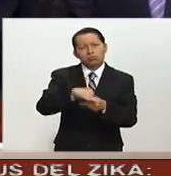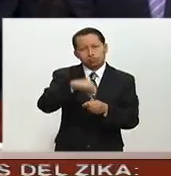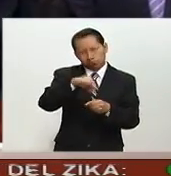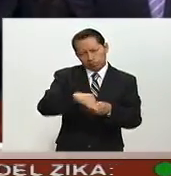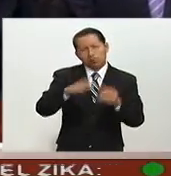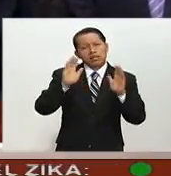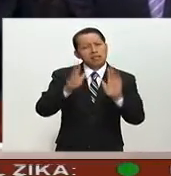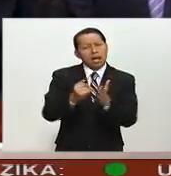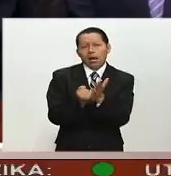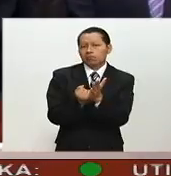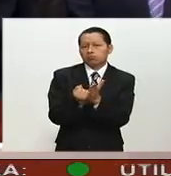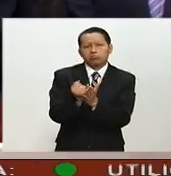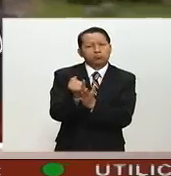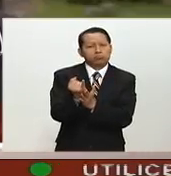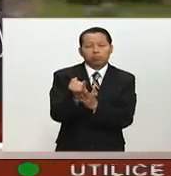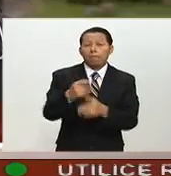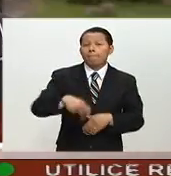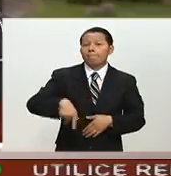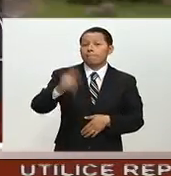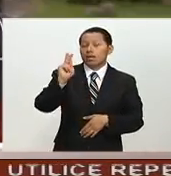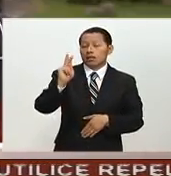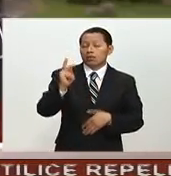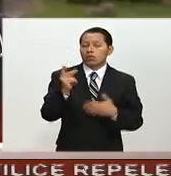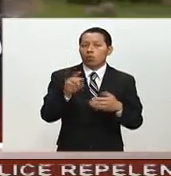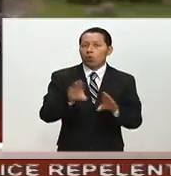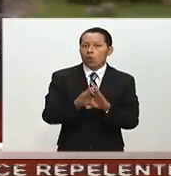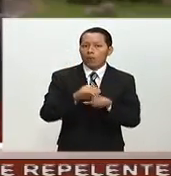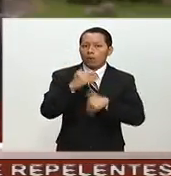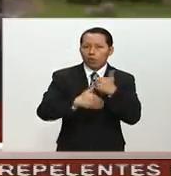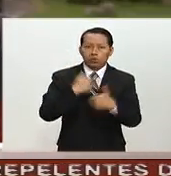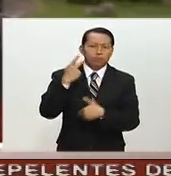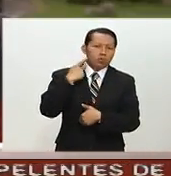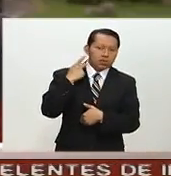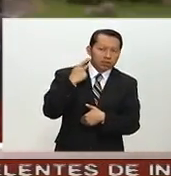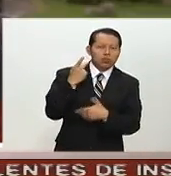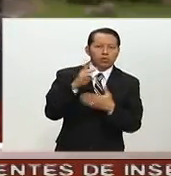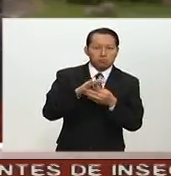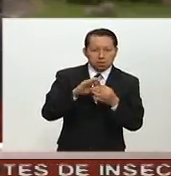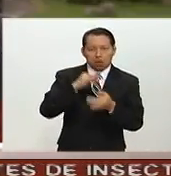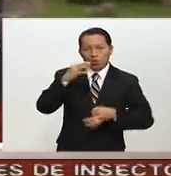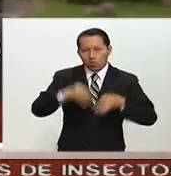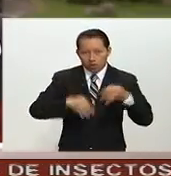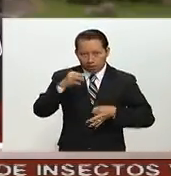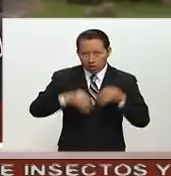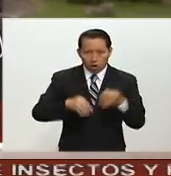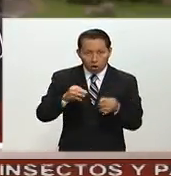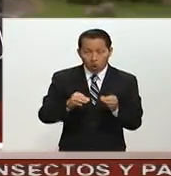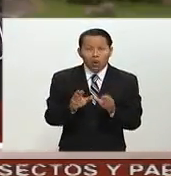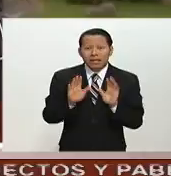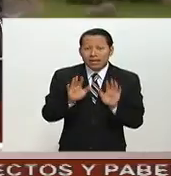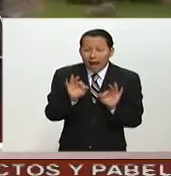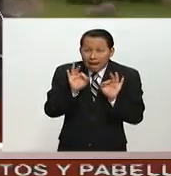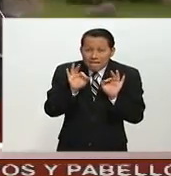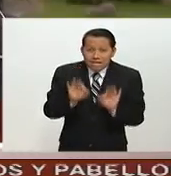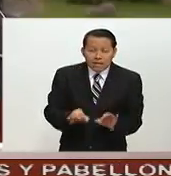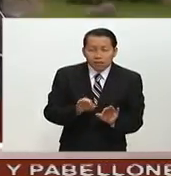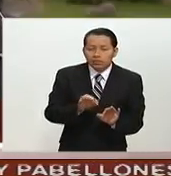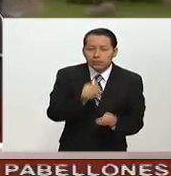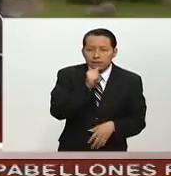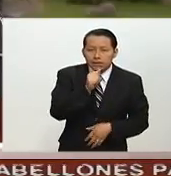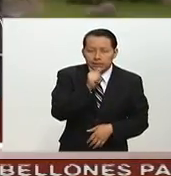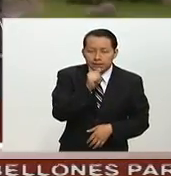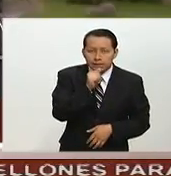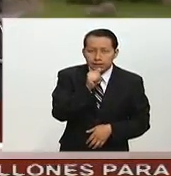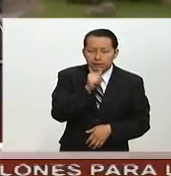está decidido, pero digamos que el procedimiento político, diplomático y jurídico aún formalmente no empieza. Y a esto hay